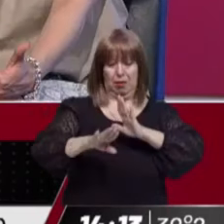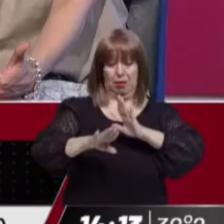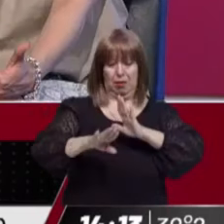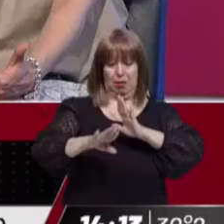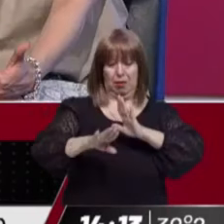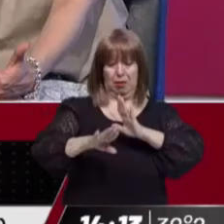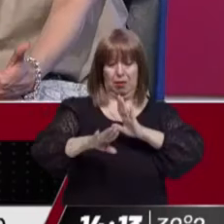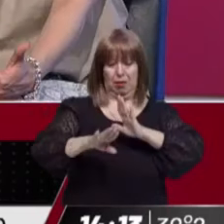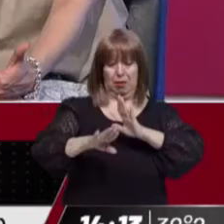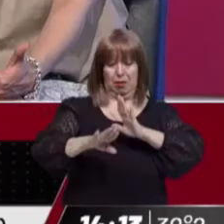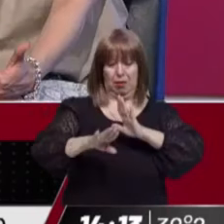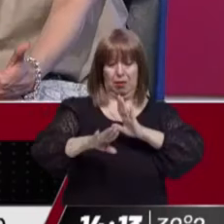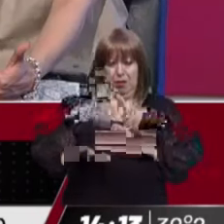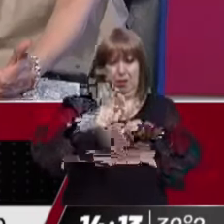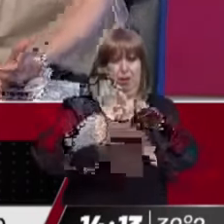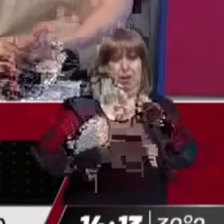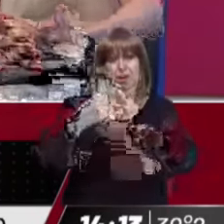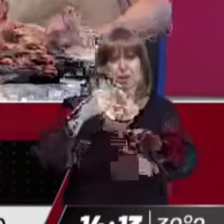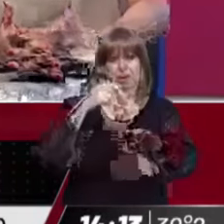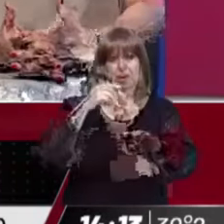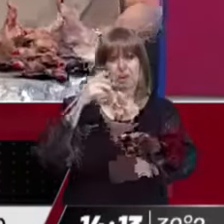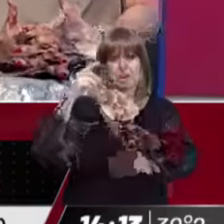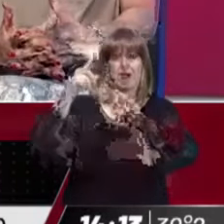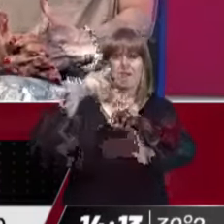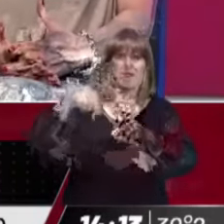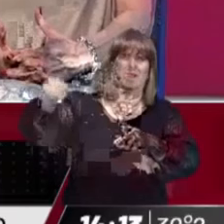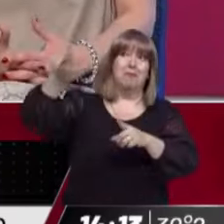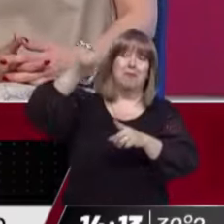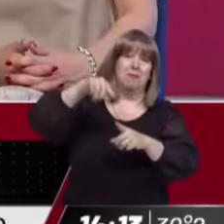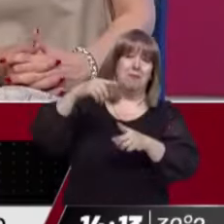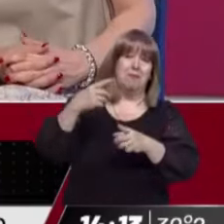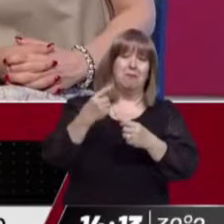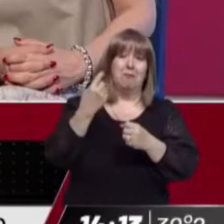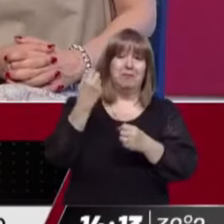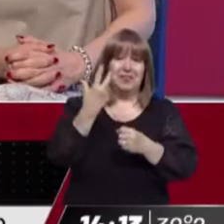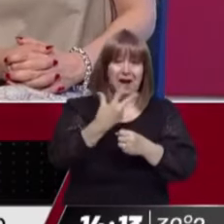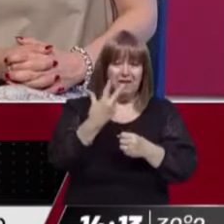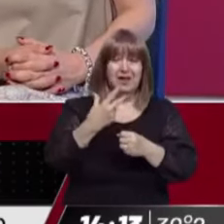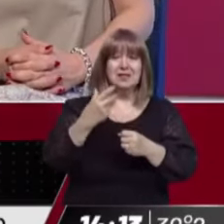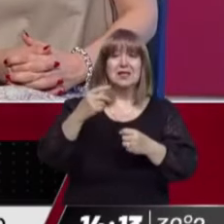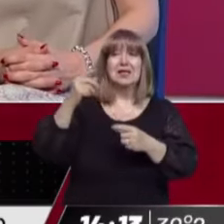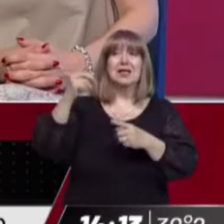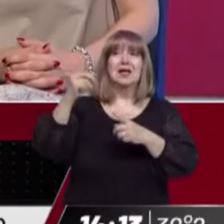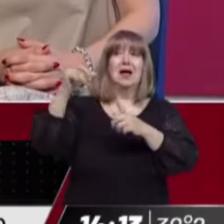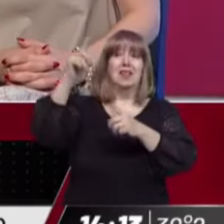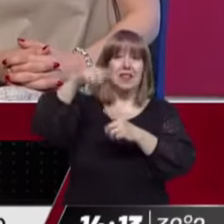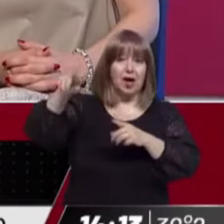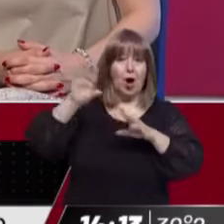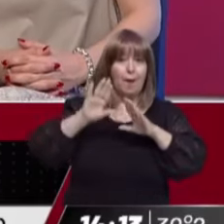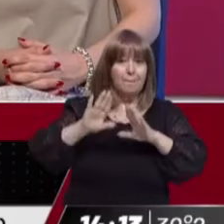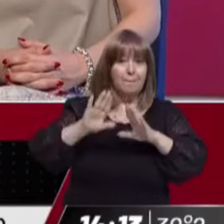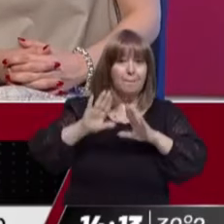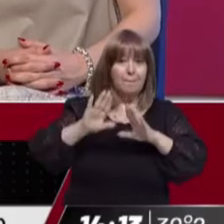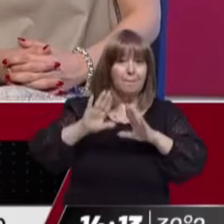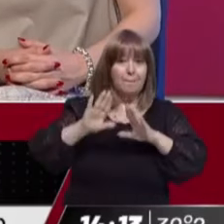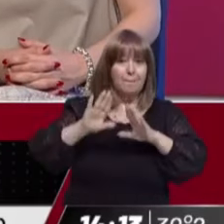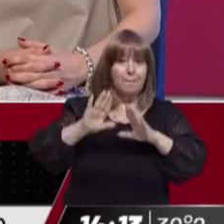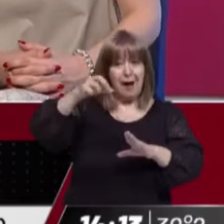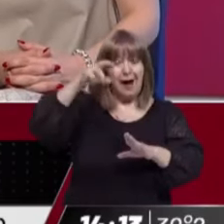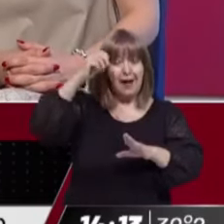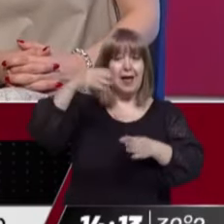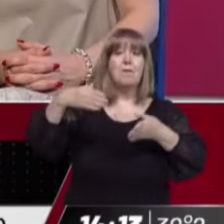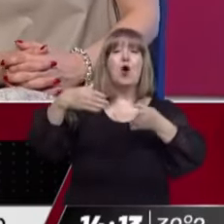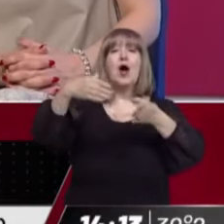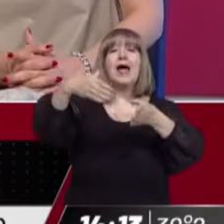idea de lo que está haciendo. Además, triple infracción, Noelia y Sergio. No respetar el disco pare en un lugar, en una